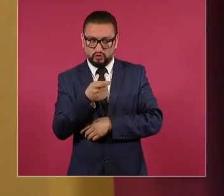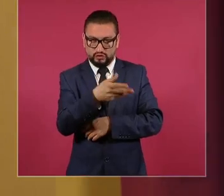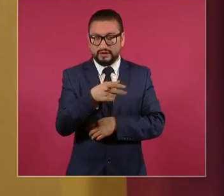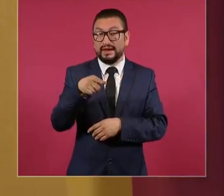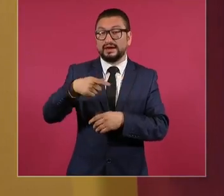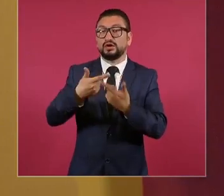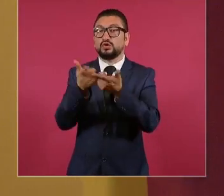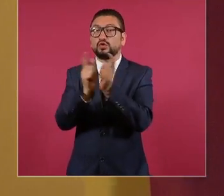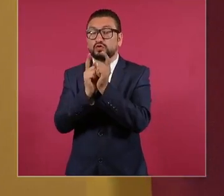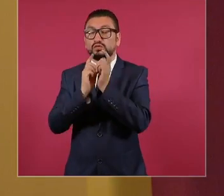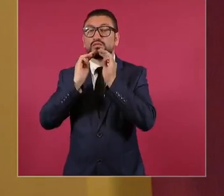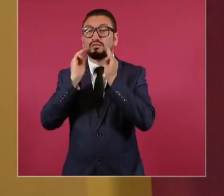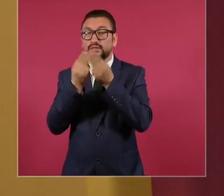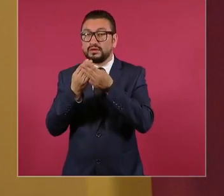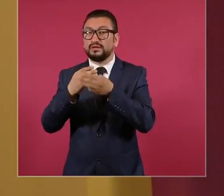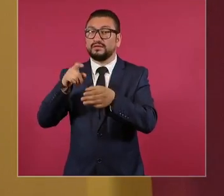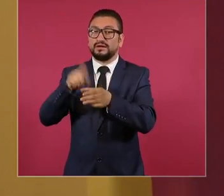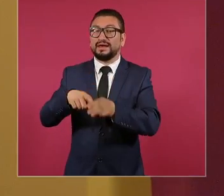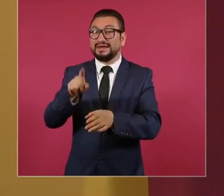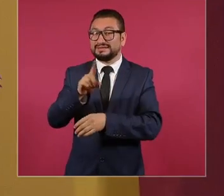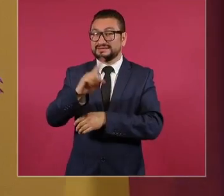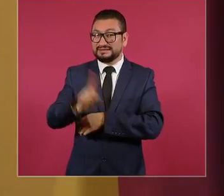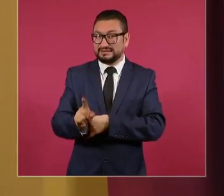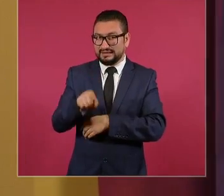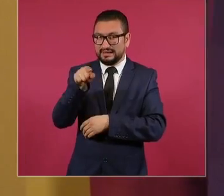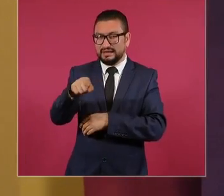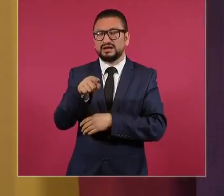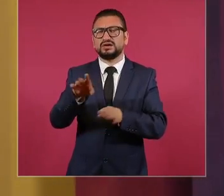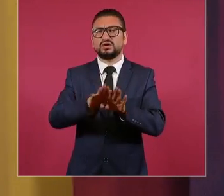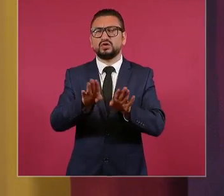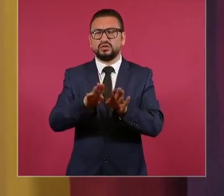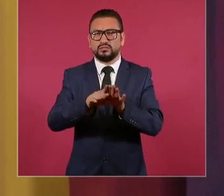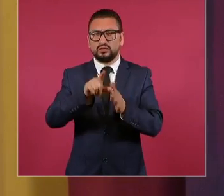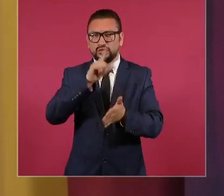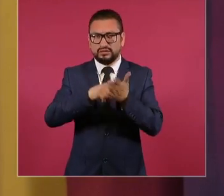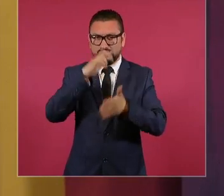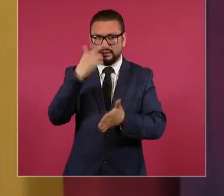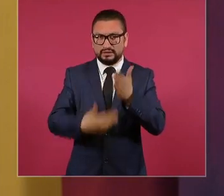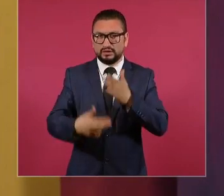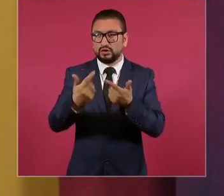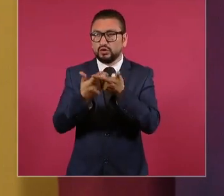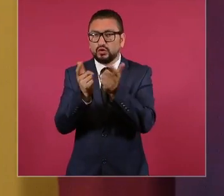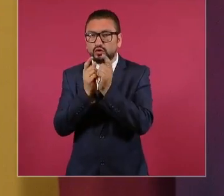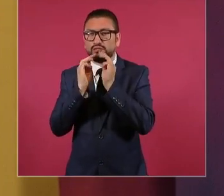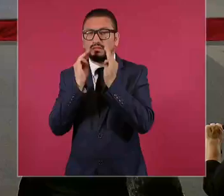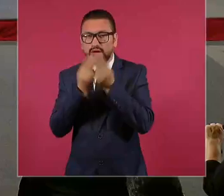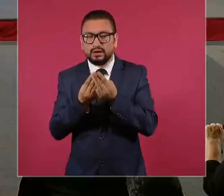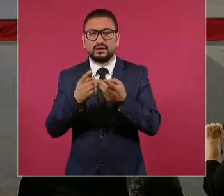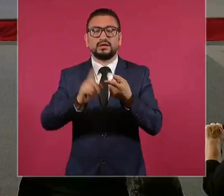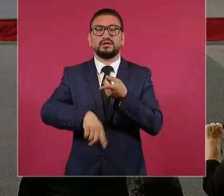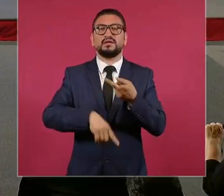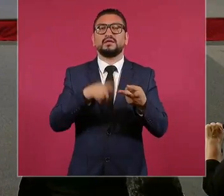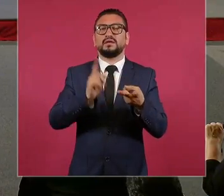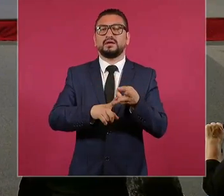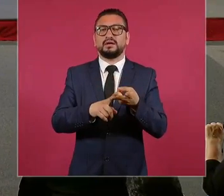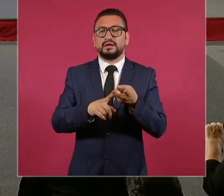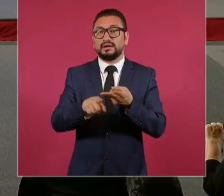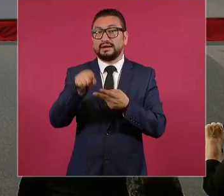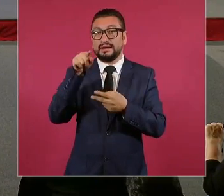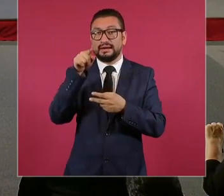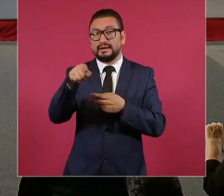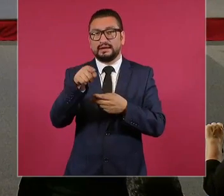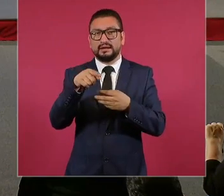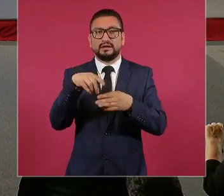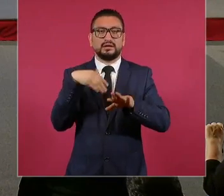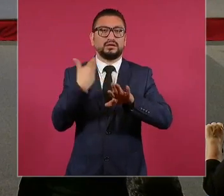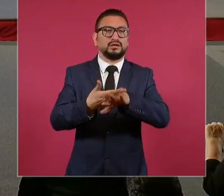grupo delictivo de los Zetas, y está acusado del delito de delincuencia organizada y de delitos